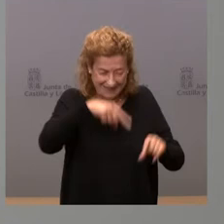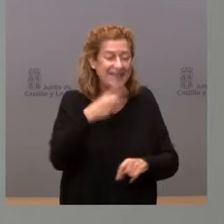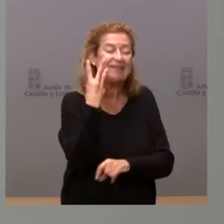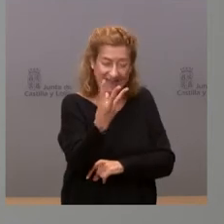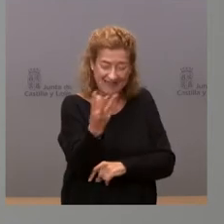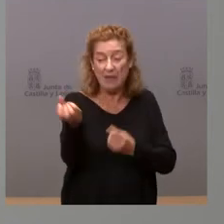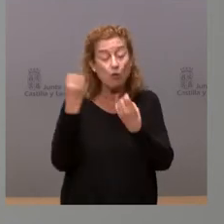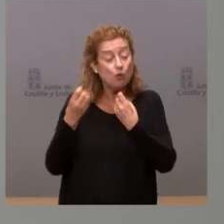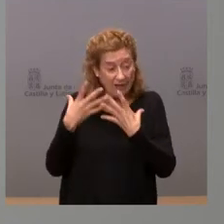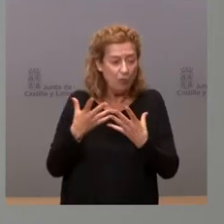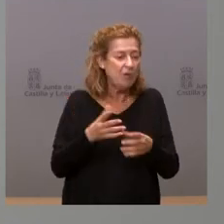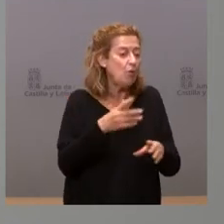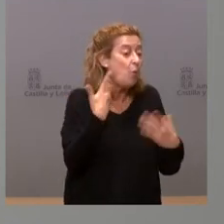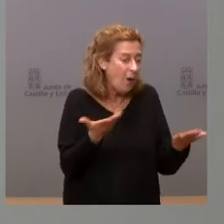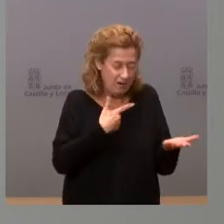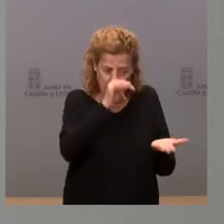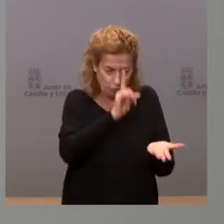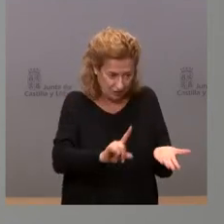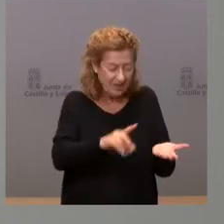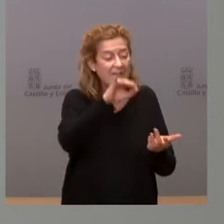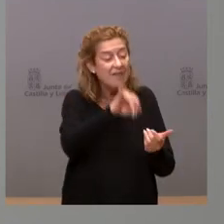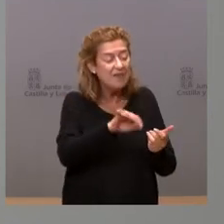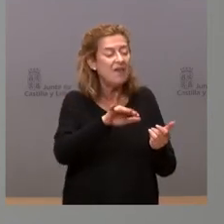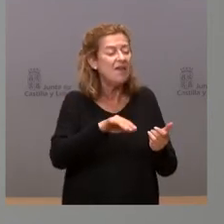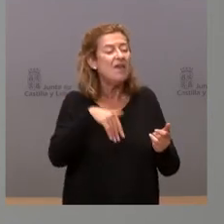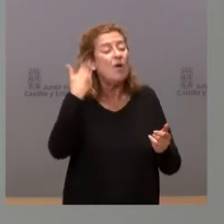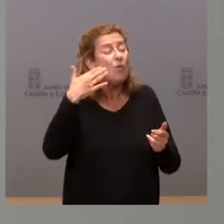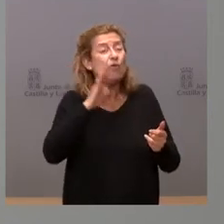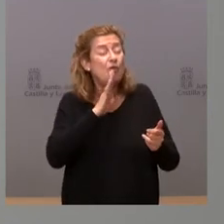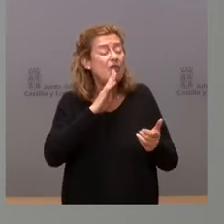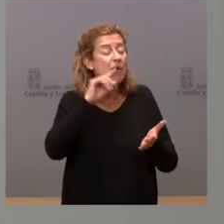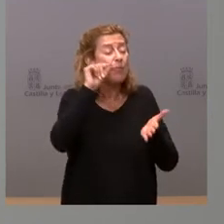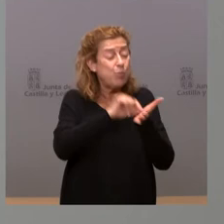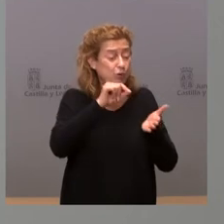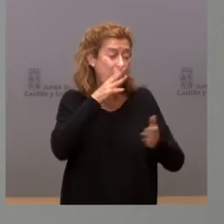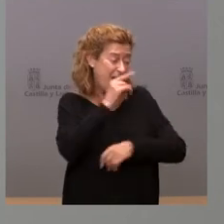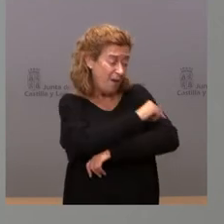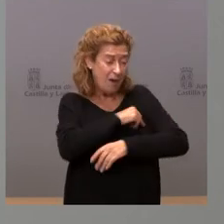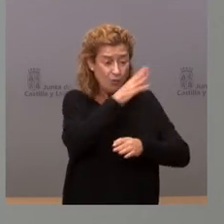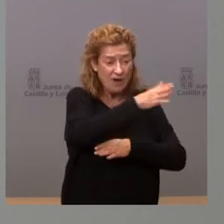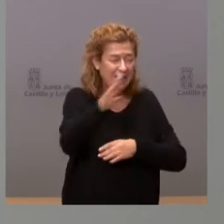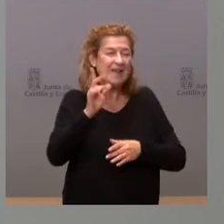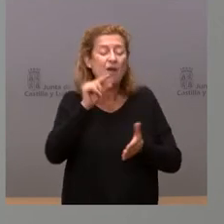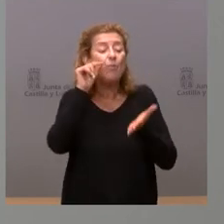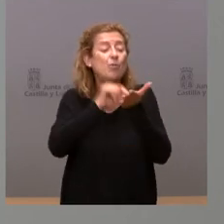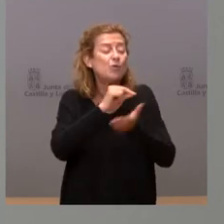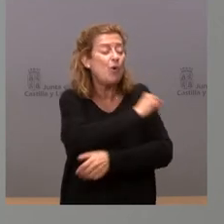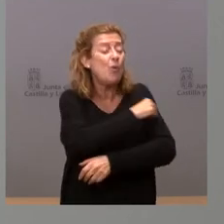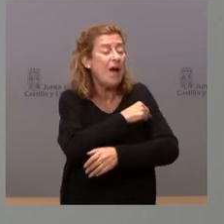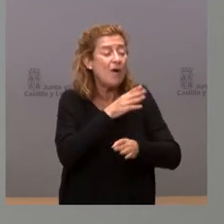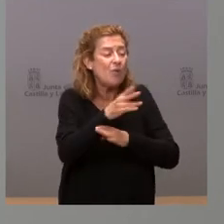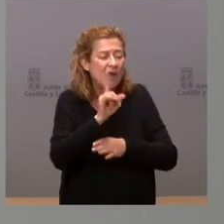comentado y en cuanto a los puntos de vacunación no son puntos de vacunación son puntos de